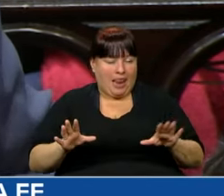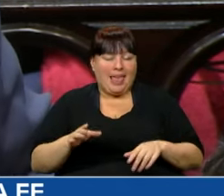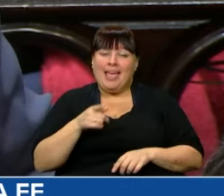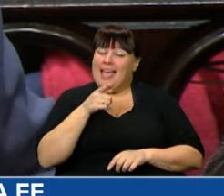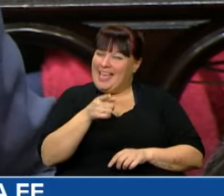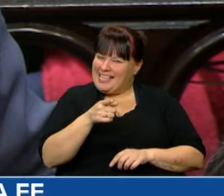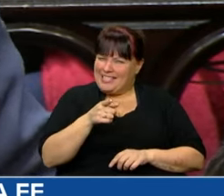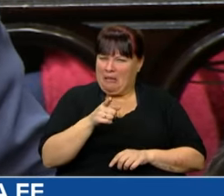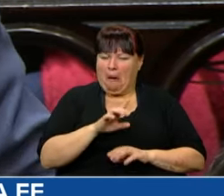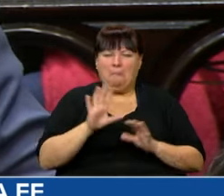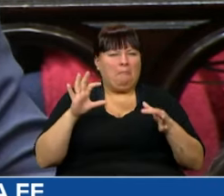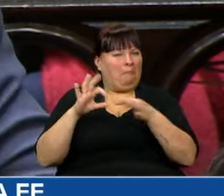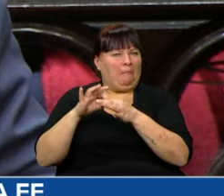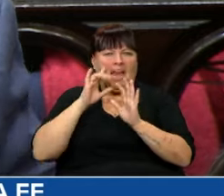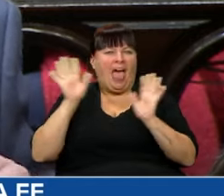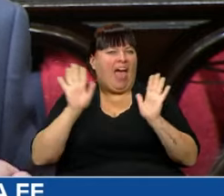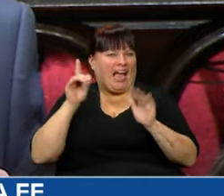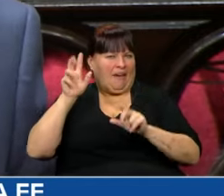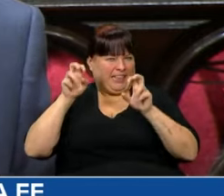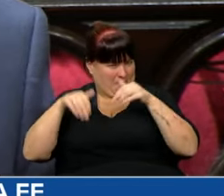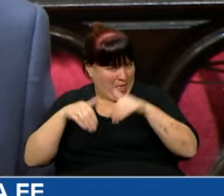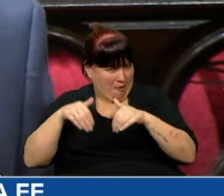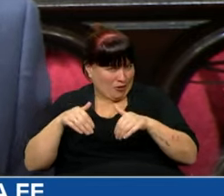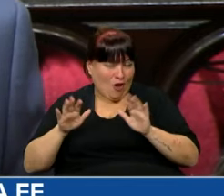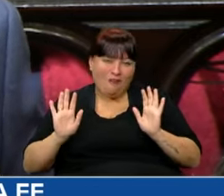Eso no tuvo ninguna vinculación con lo electoral.